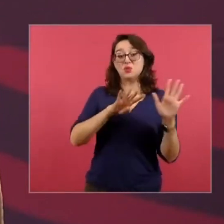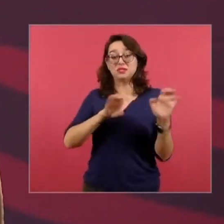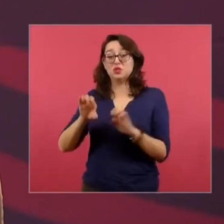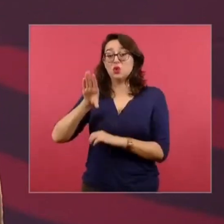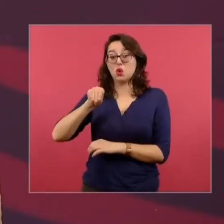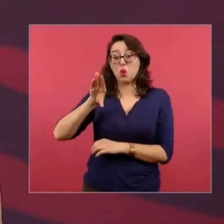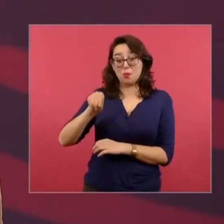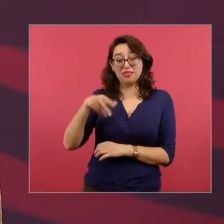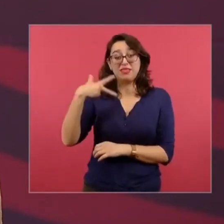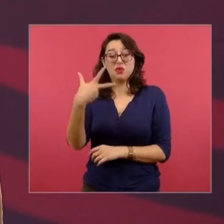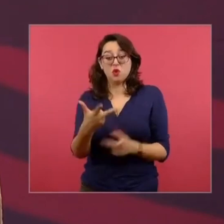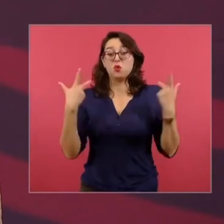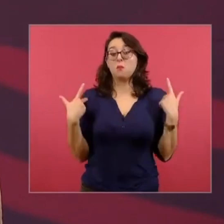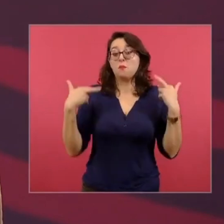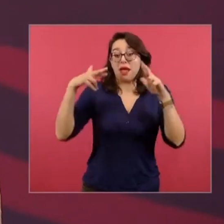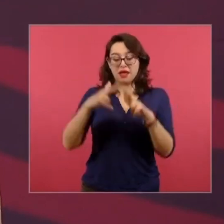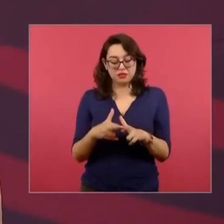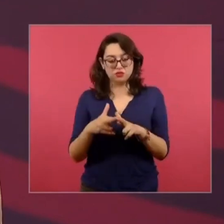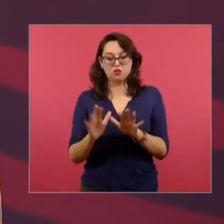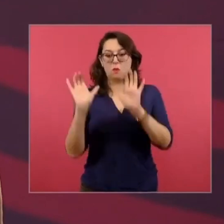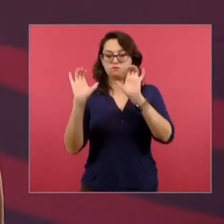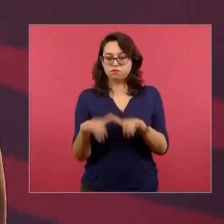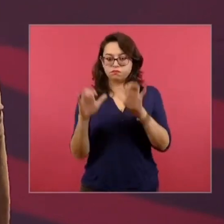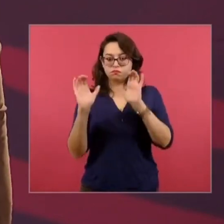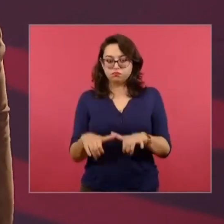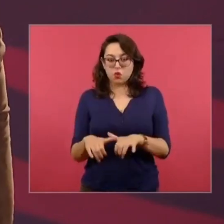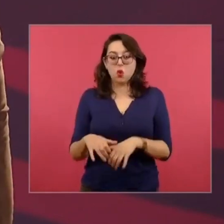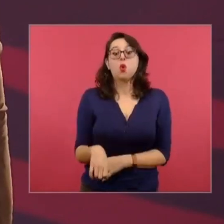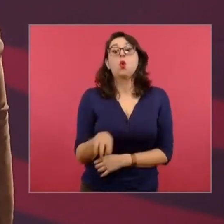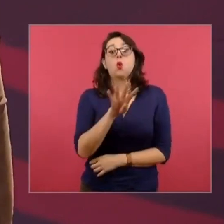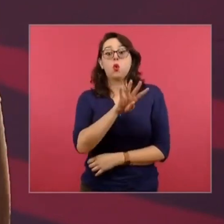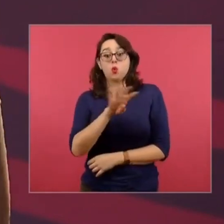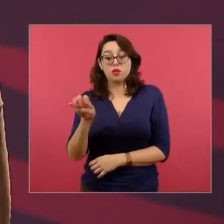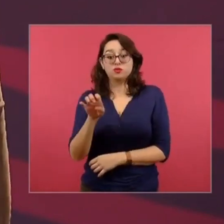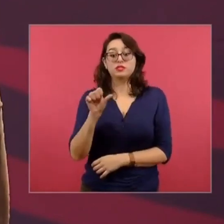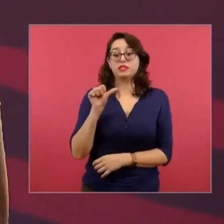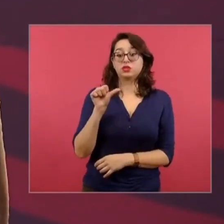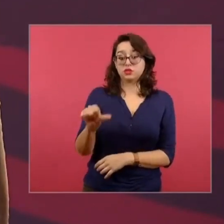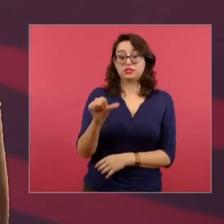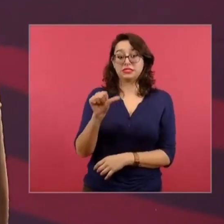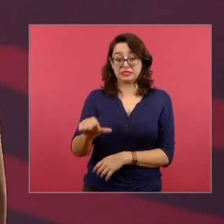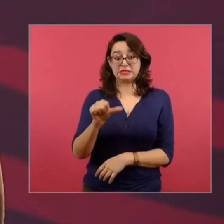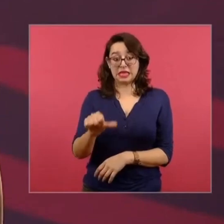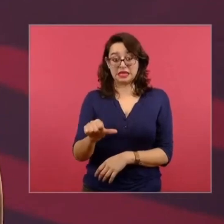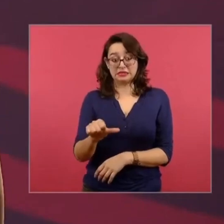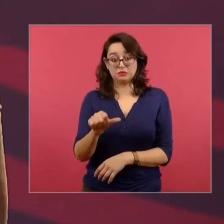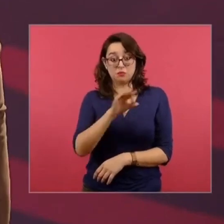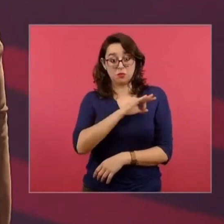1998 que se registraron, 416 llegaron a ser publicados ahora en la familia que